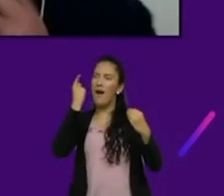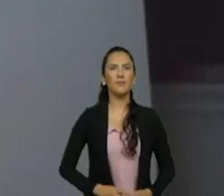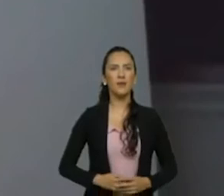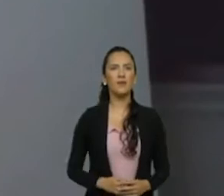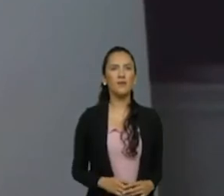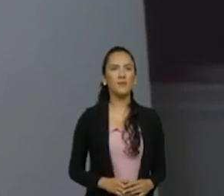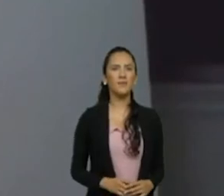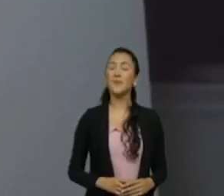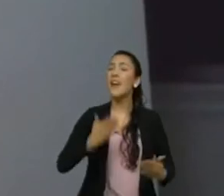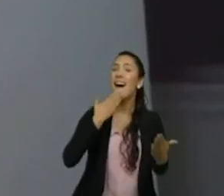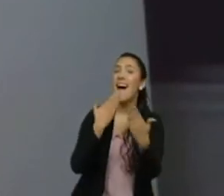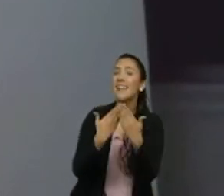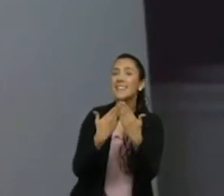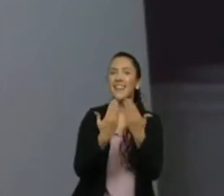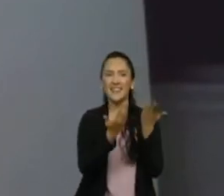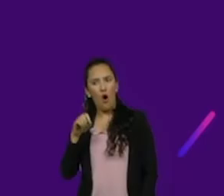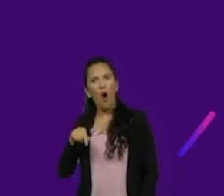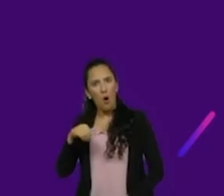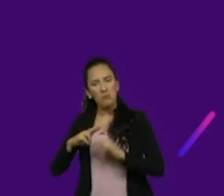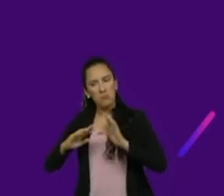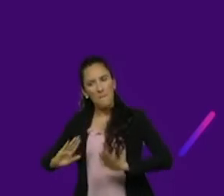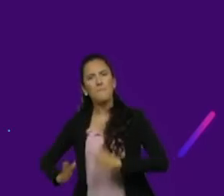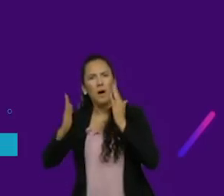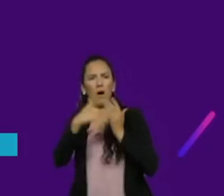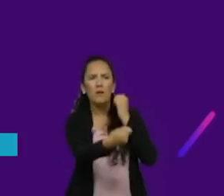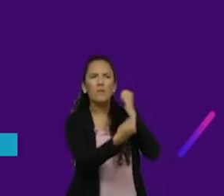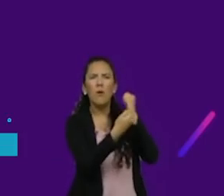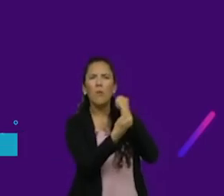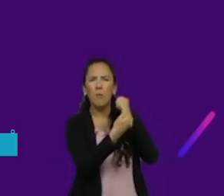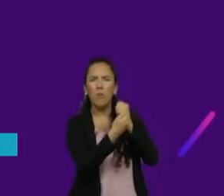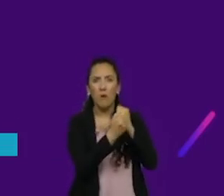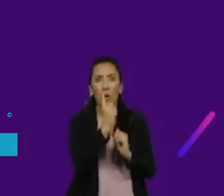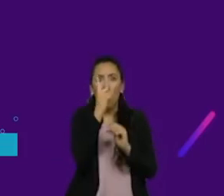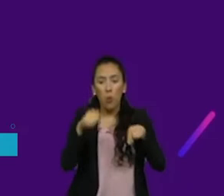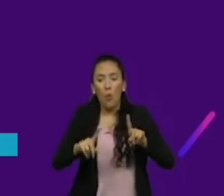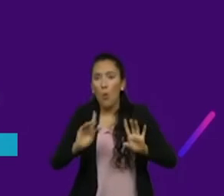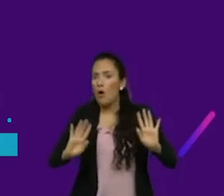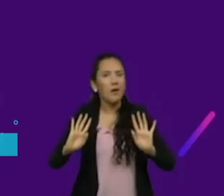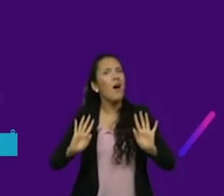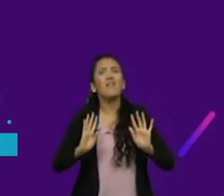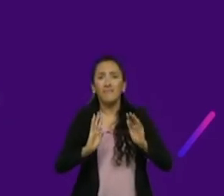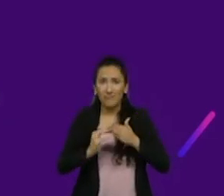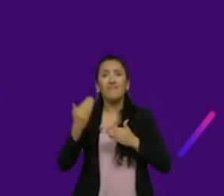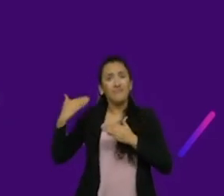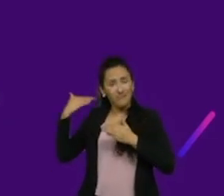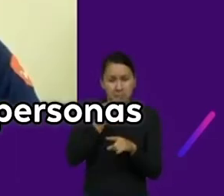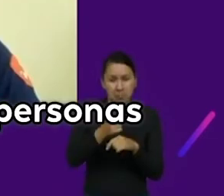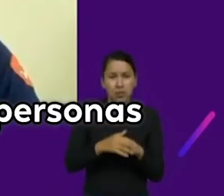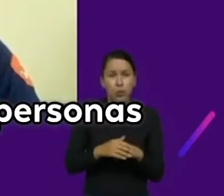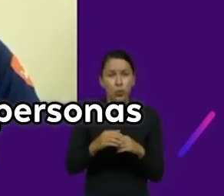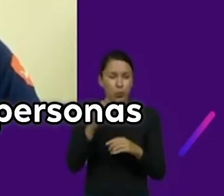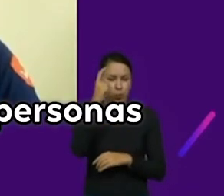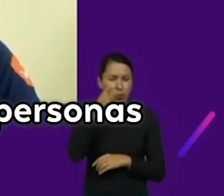estamos solos. Los beneficios que hemos recibido del ministerio vienen desde antes y han sido de un valor impresionante para mi empresa.